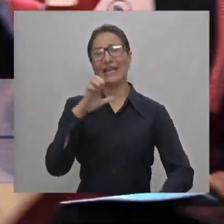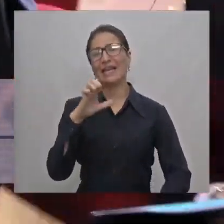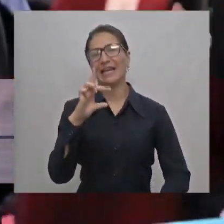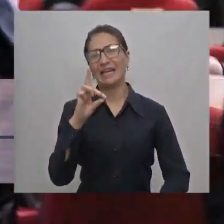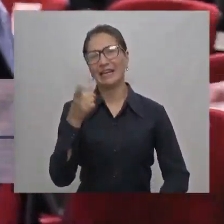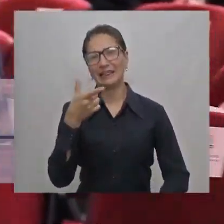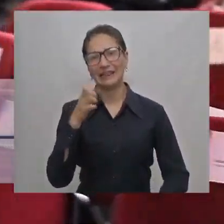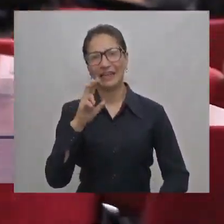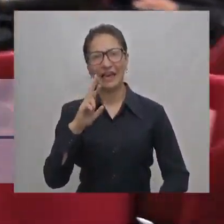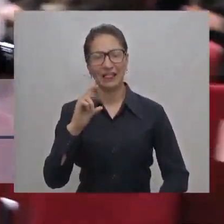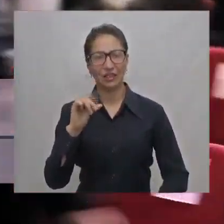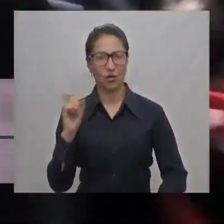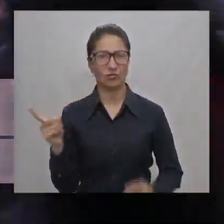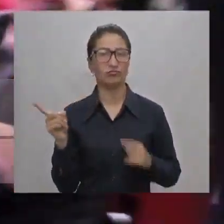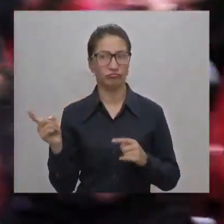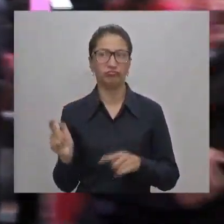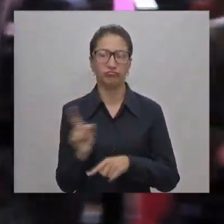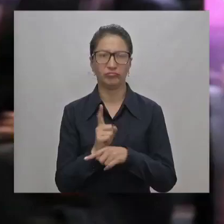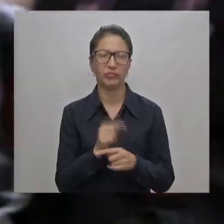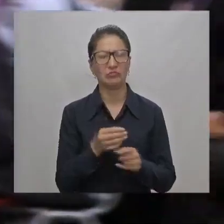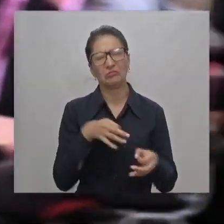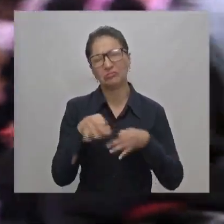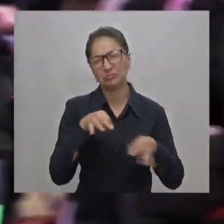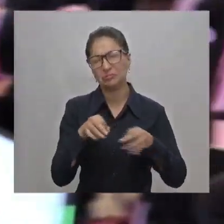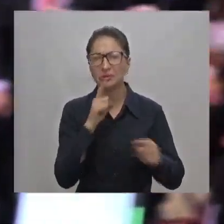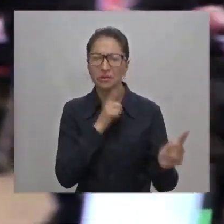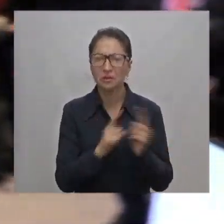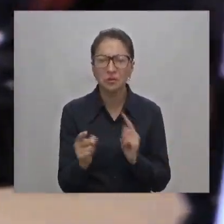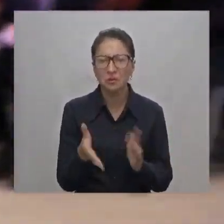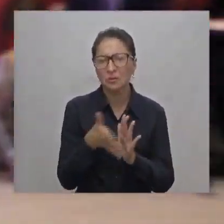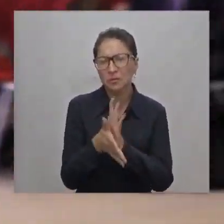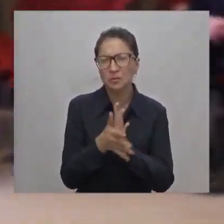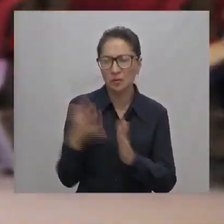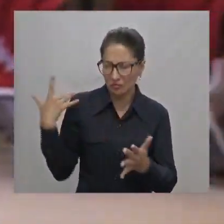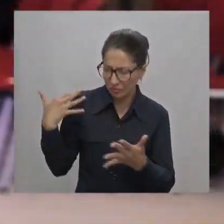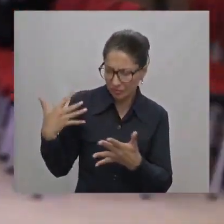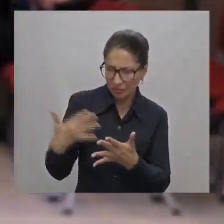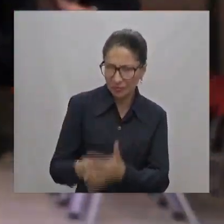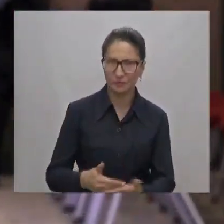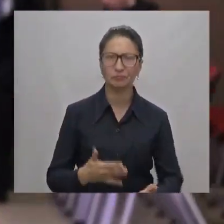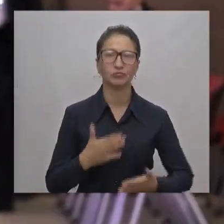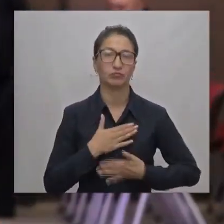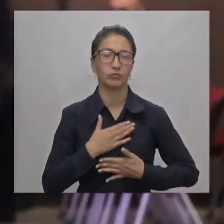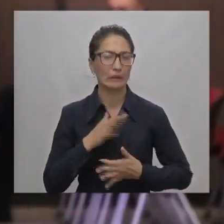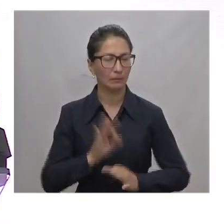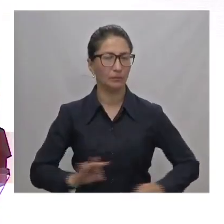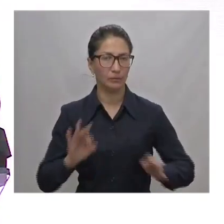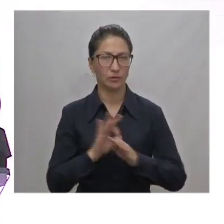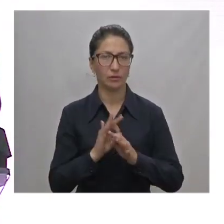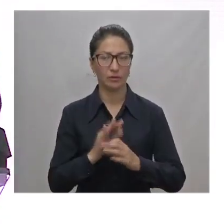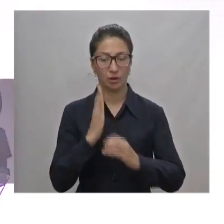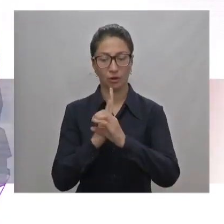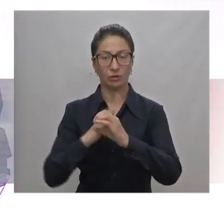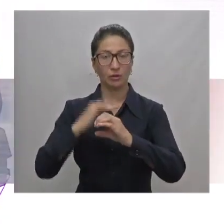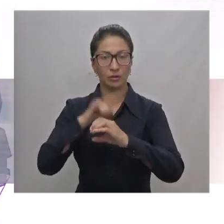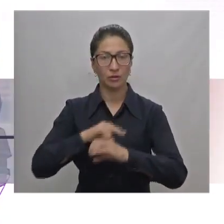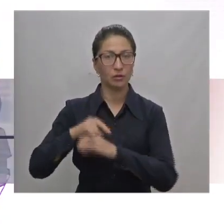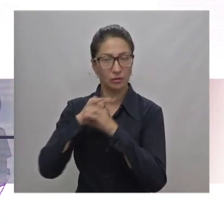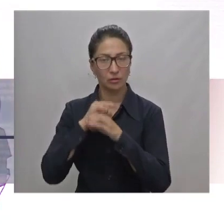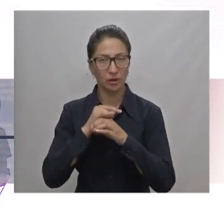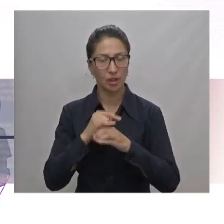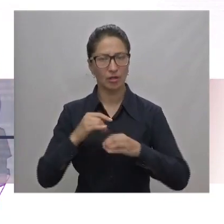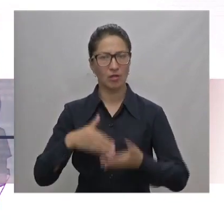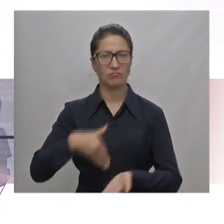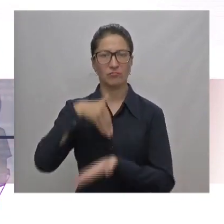Omaya destacó el fortalecimiento institucional que ha tenido la entidad en los últimos años. Nos permitirá posicionar a la